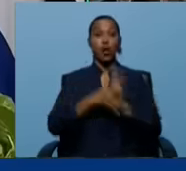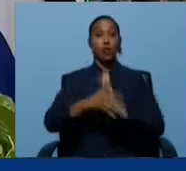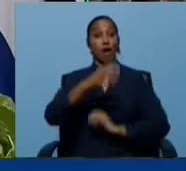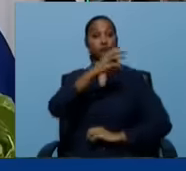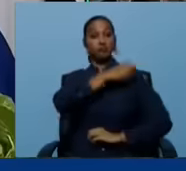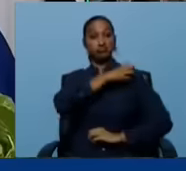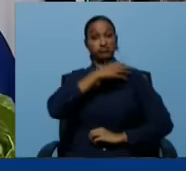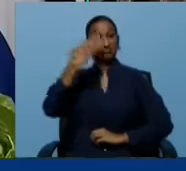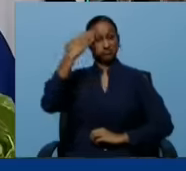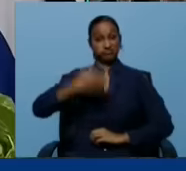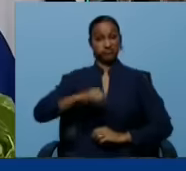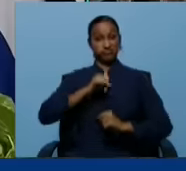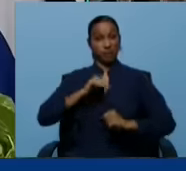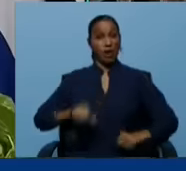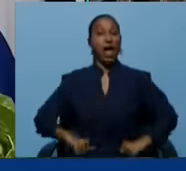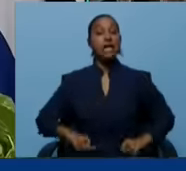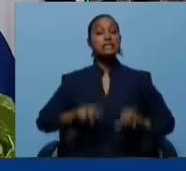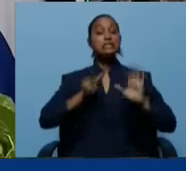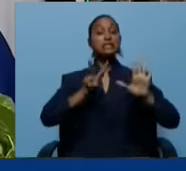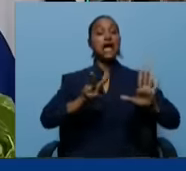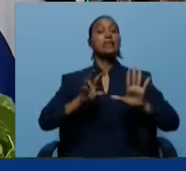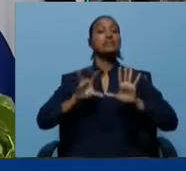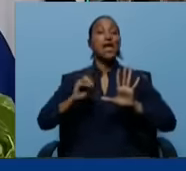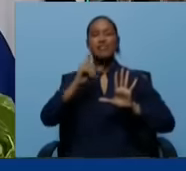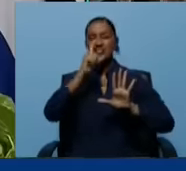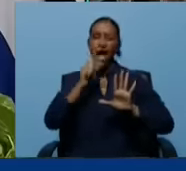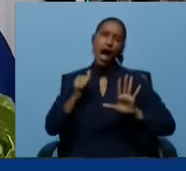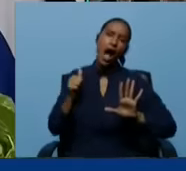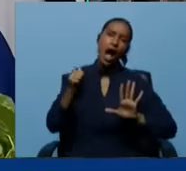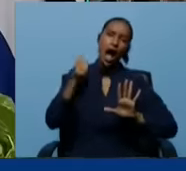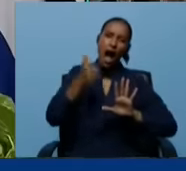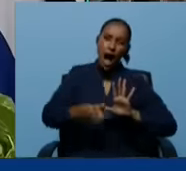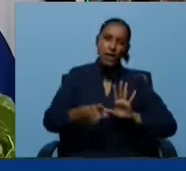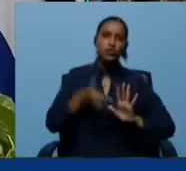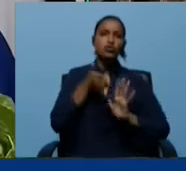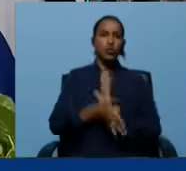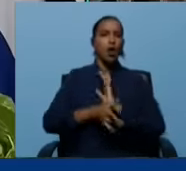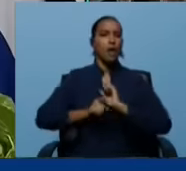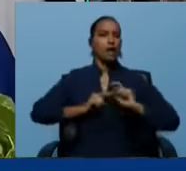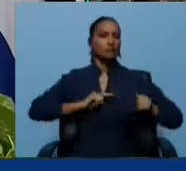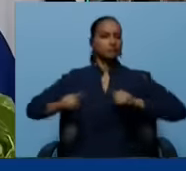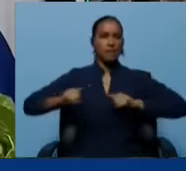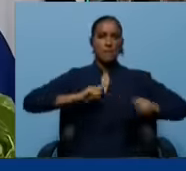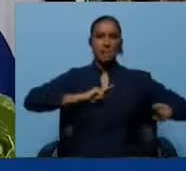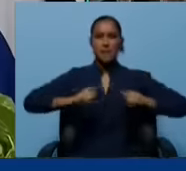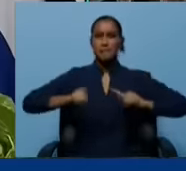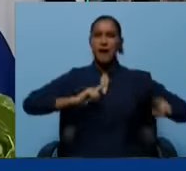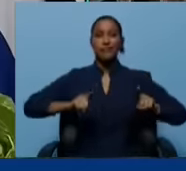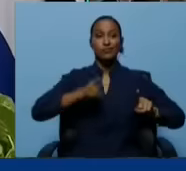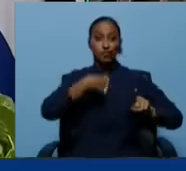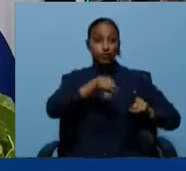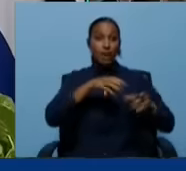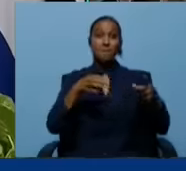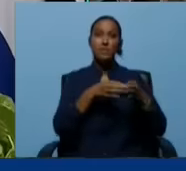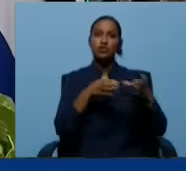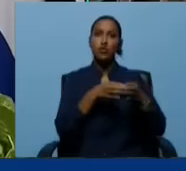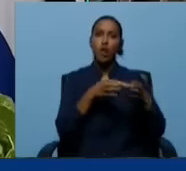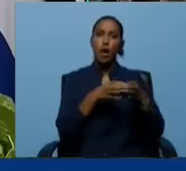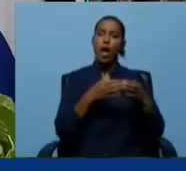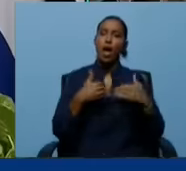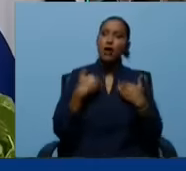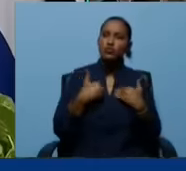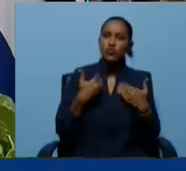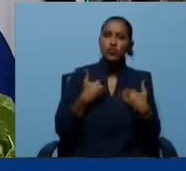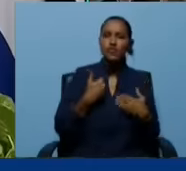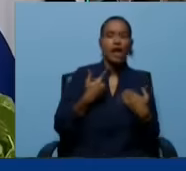organizaron destacamentos e incursionaron de nuevo y murieron peleando en Nicaragua. Es decir, una